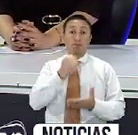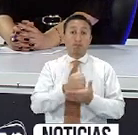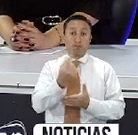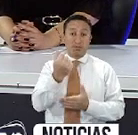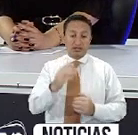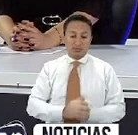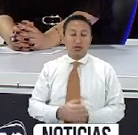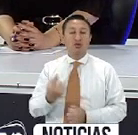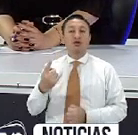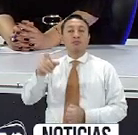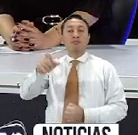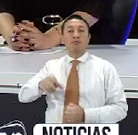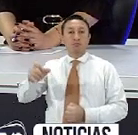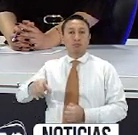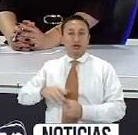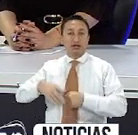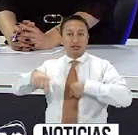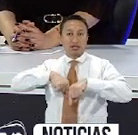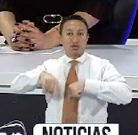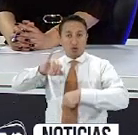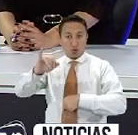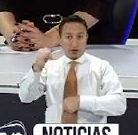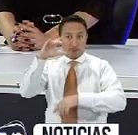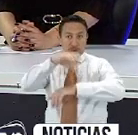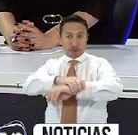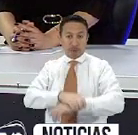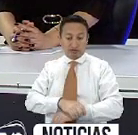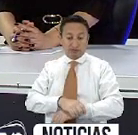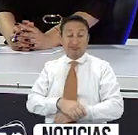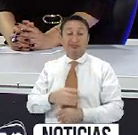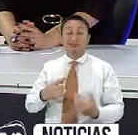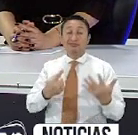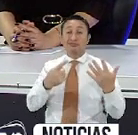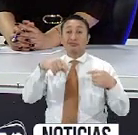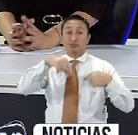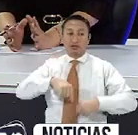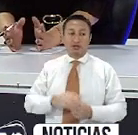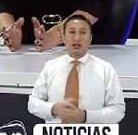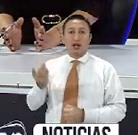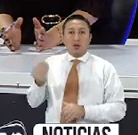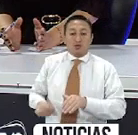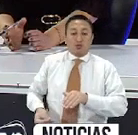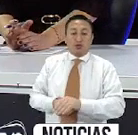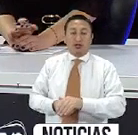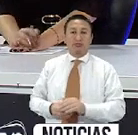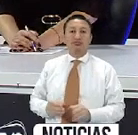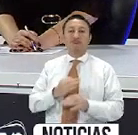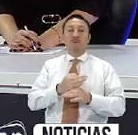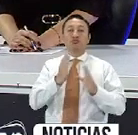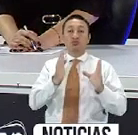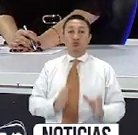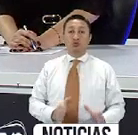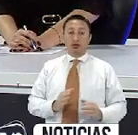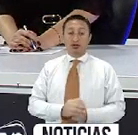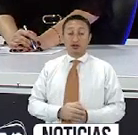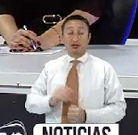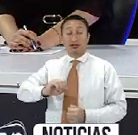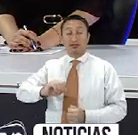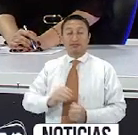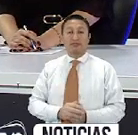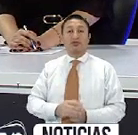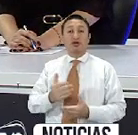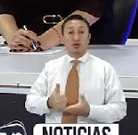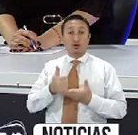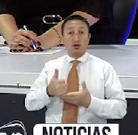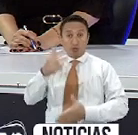tránsito fueron detenidos la madrugada de este jueves por presunto delito de concusión. Al parecer, estos funcionarios cobraban dinero a cambio